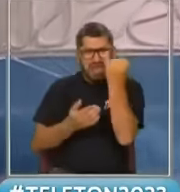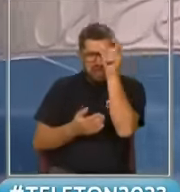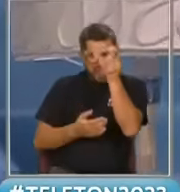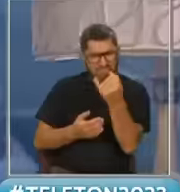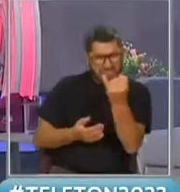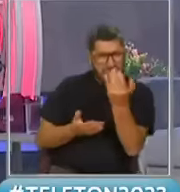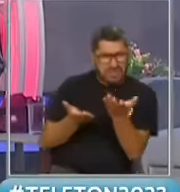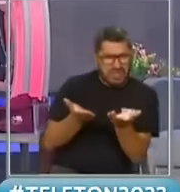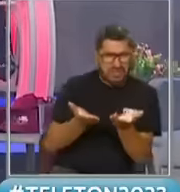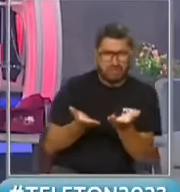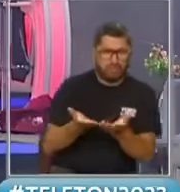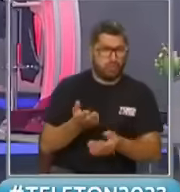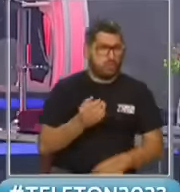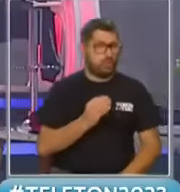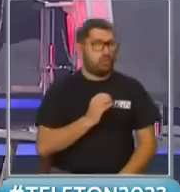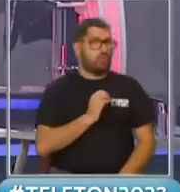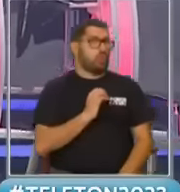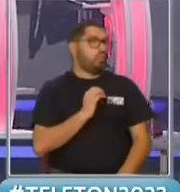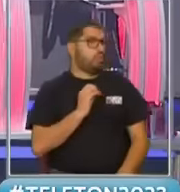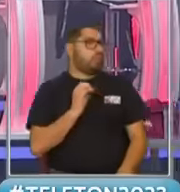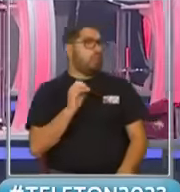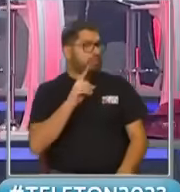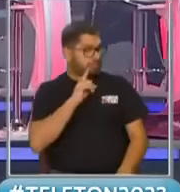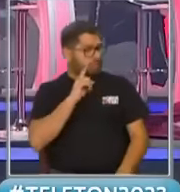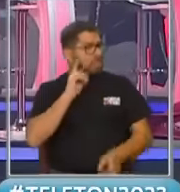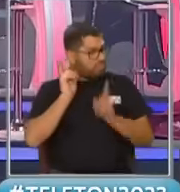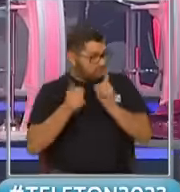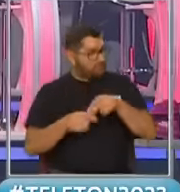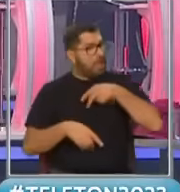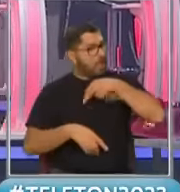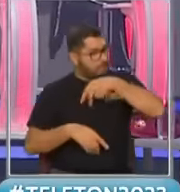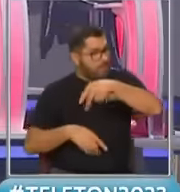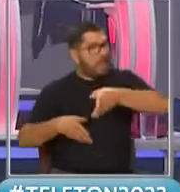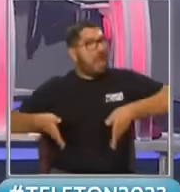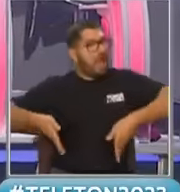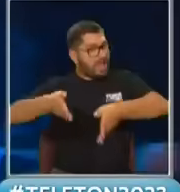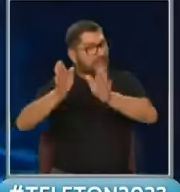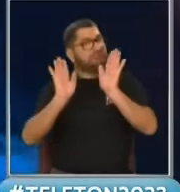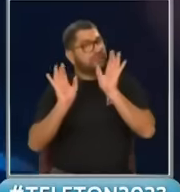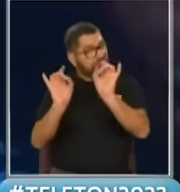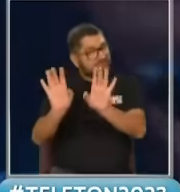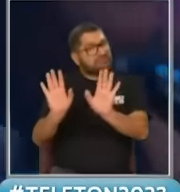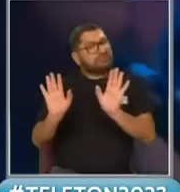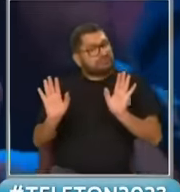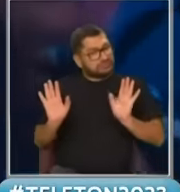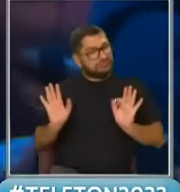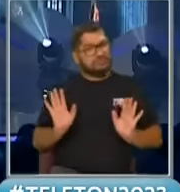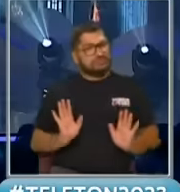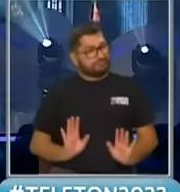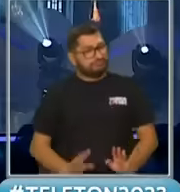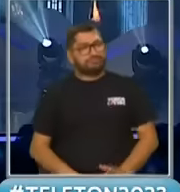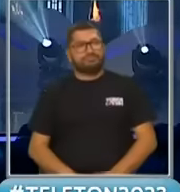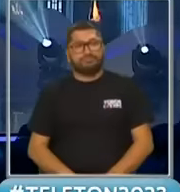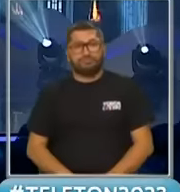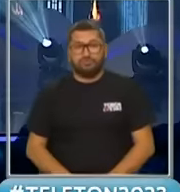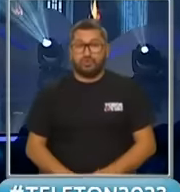Tienen que transitar por ahí, po, weón. Tienen que transitar por ahí. ¡Es